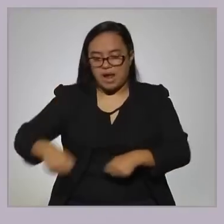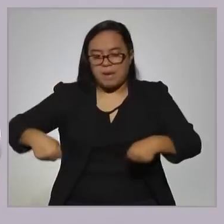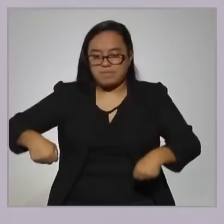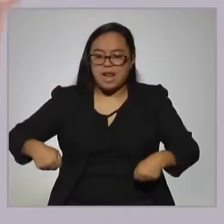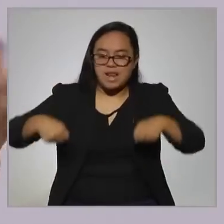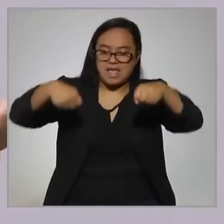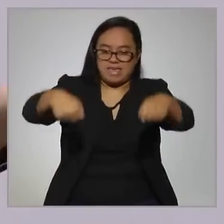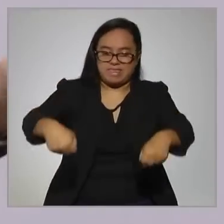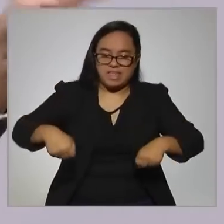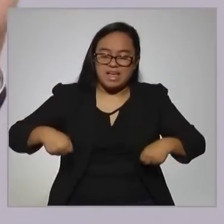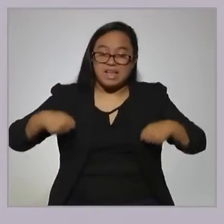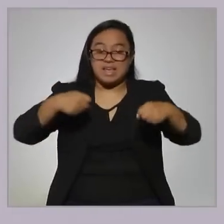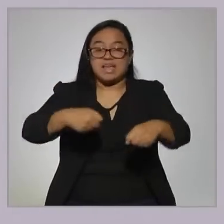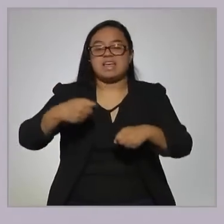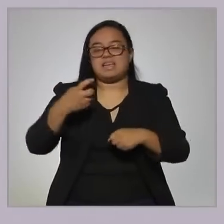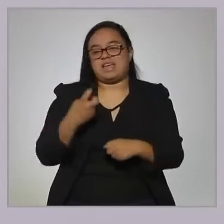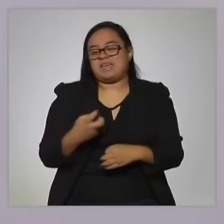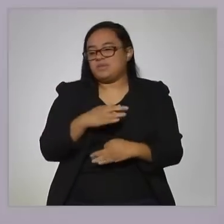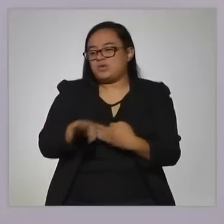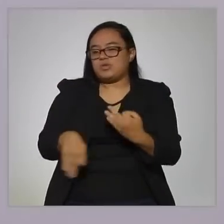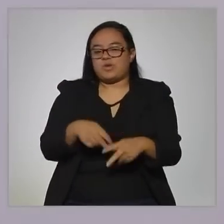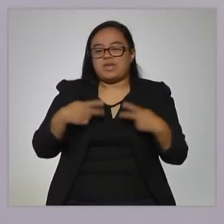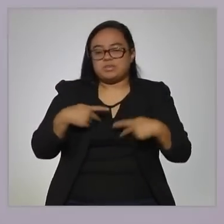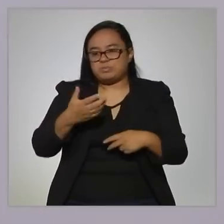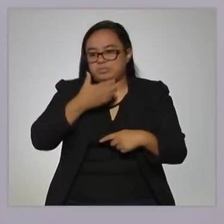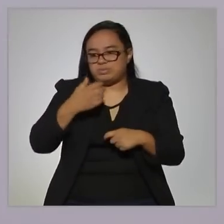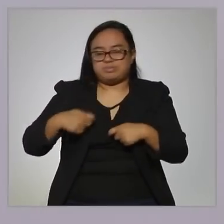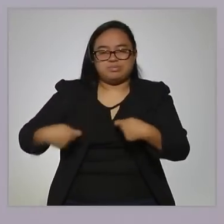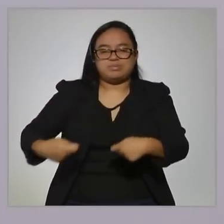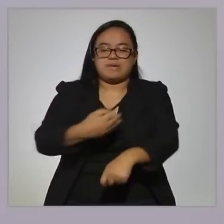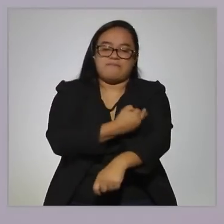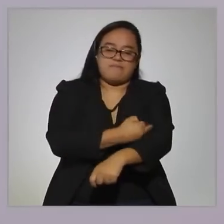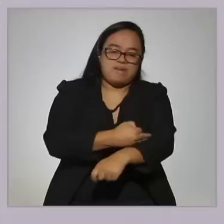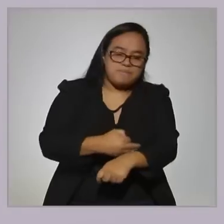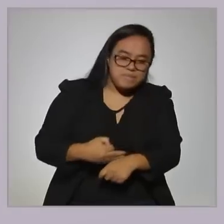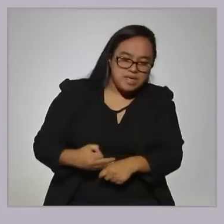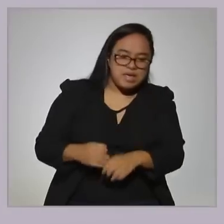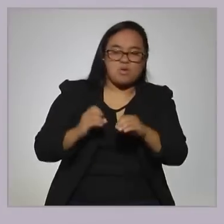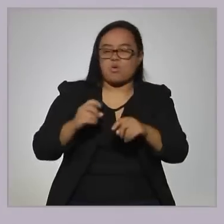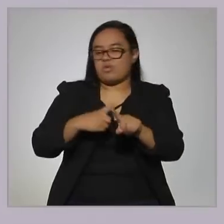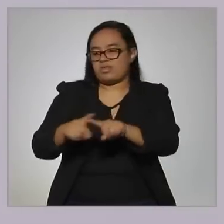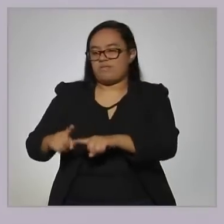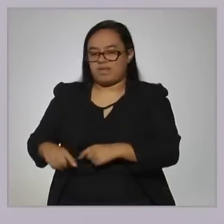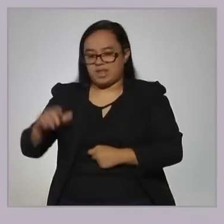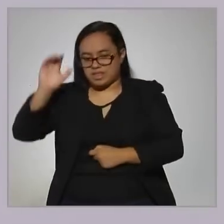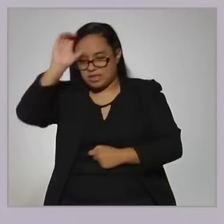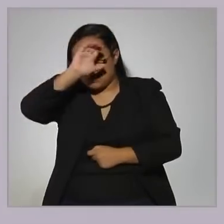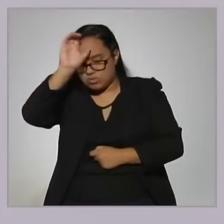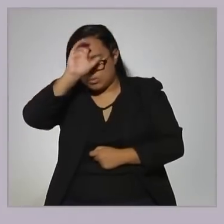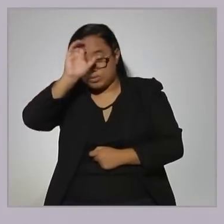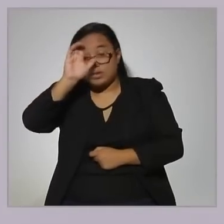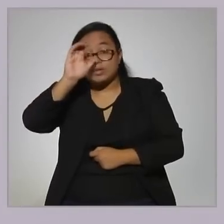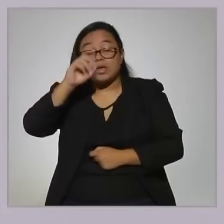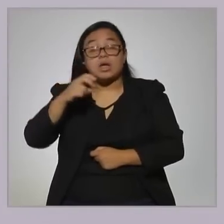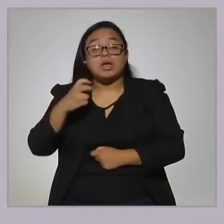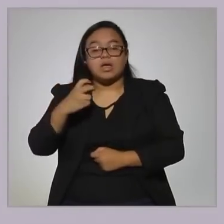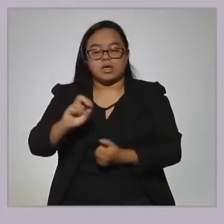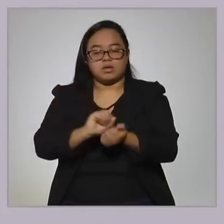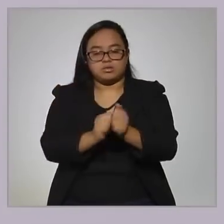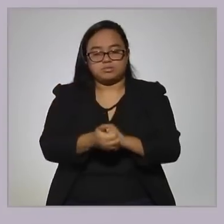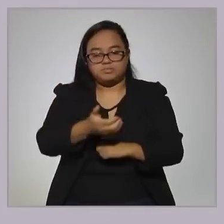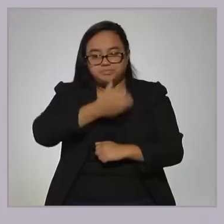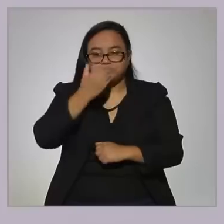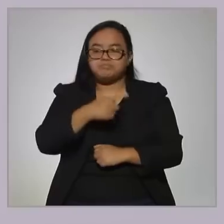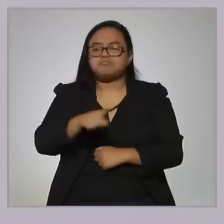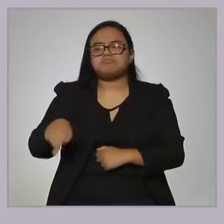maleta y esas cosas hacen todos estos rituales, tanto familiares como de otras culturas o no, que adoptemos según pues las